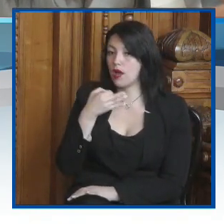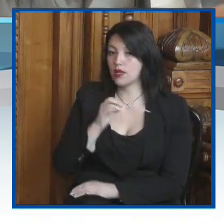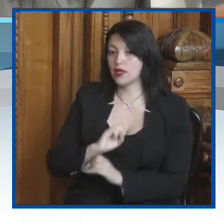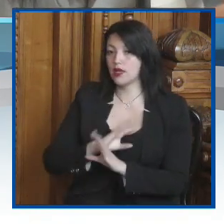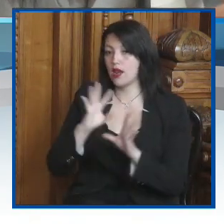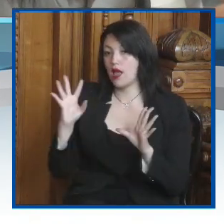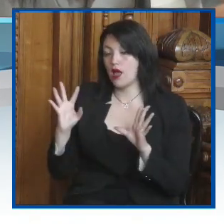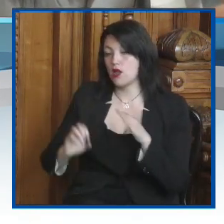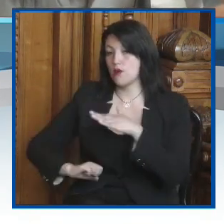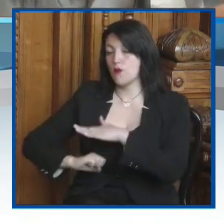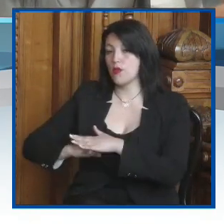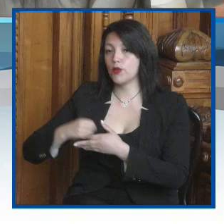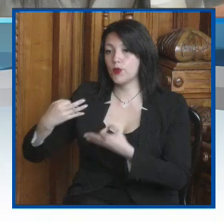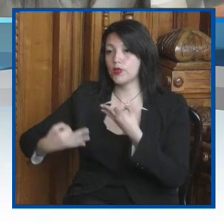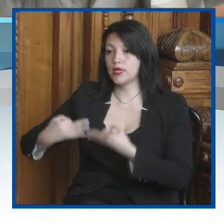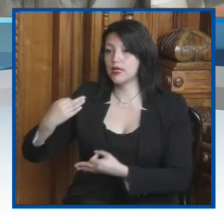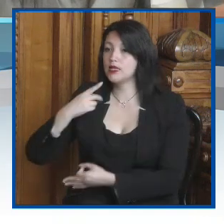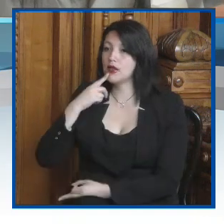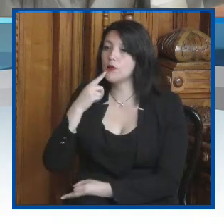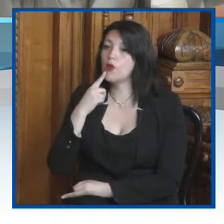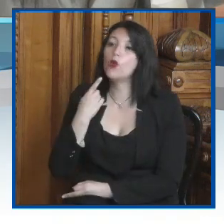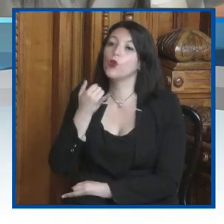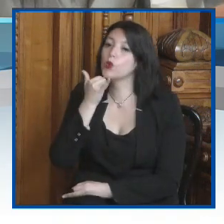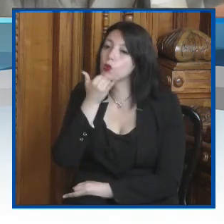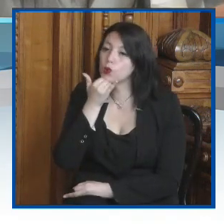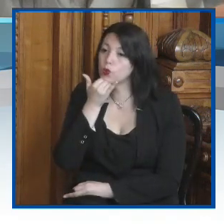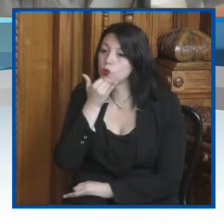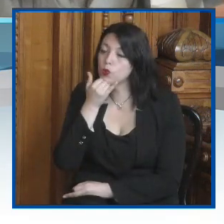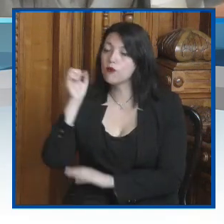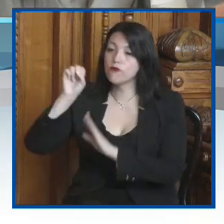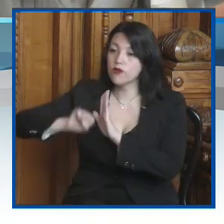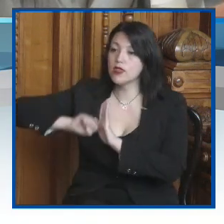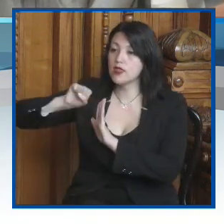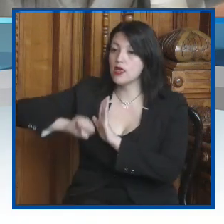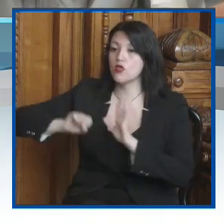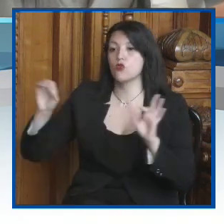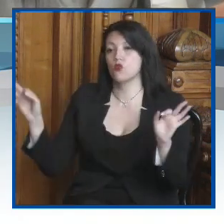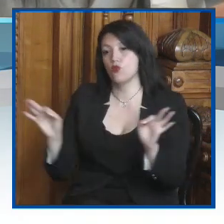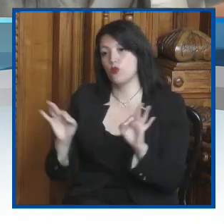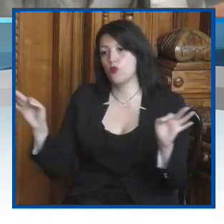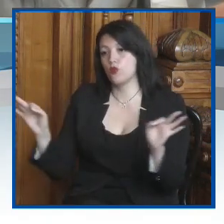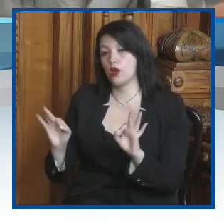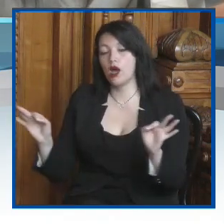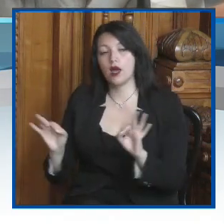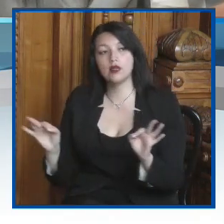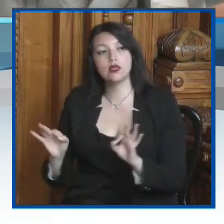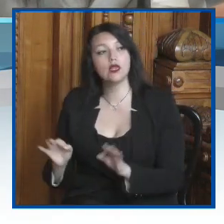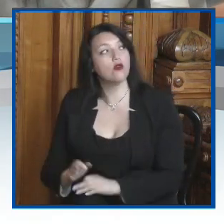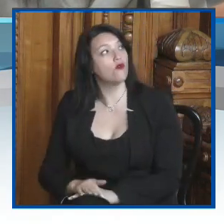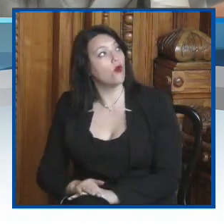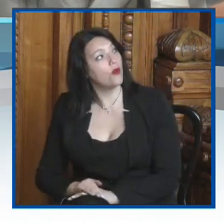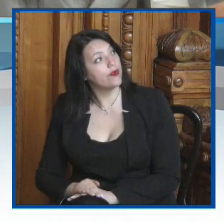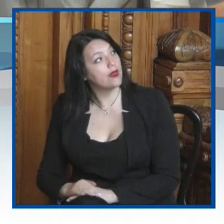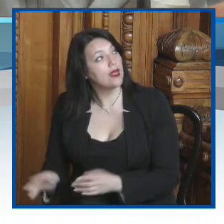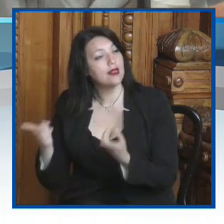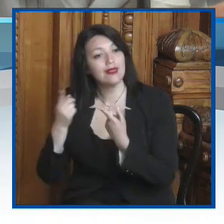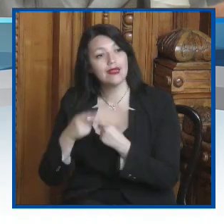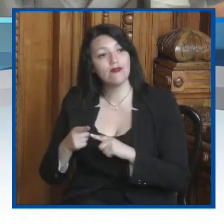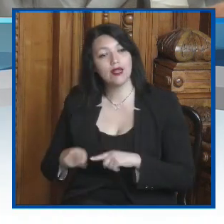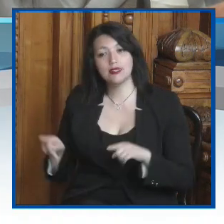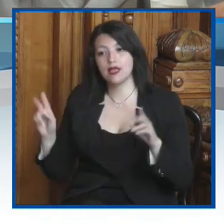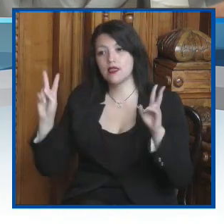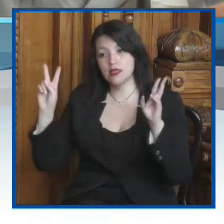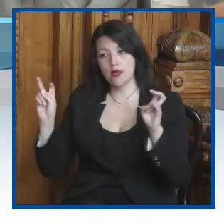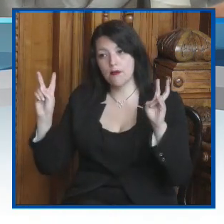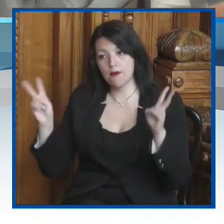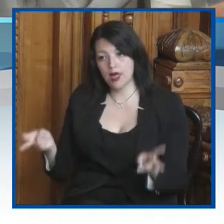justicia, tenemos un canal de YouTube donde publicamos videos educativos donde distintas temáticas las vamos explicando de una